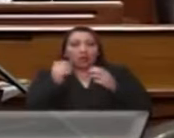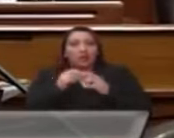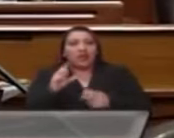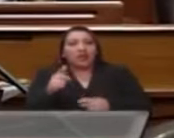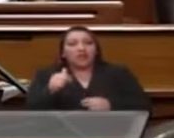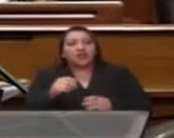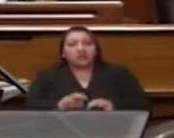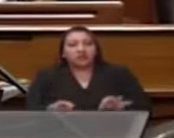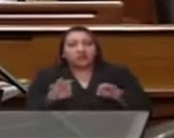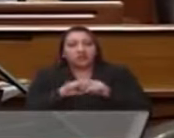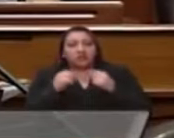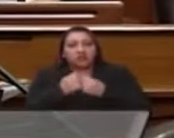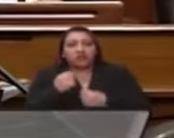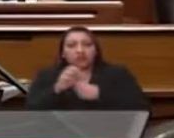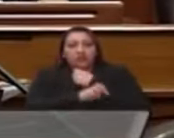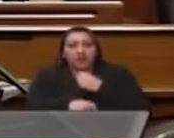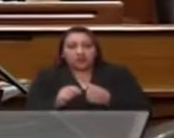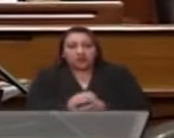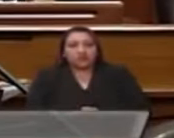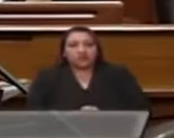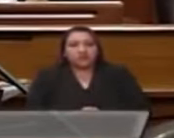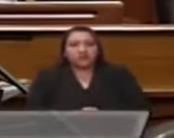de este importante grupo de países.